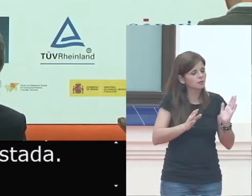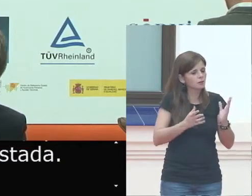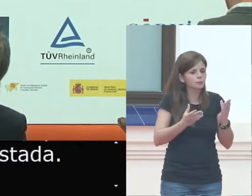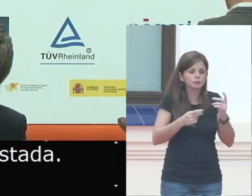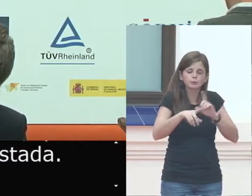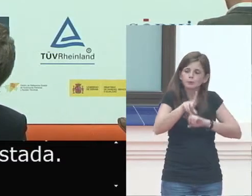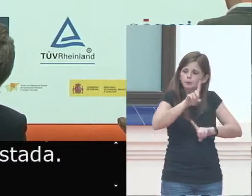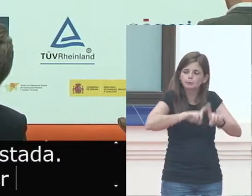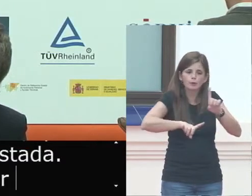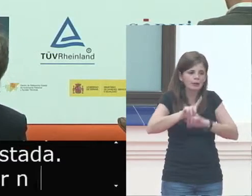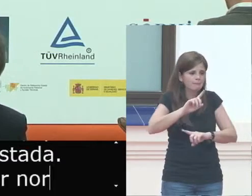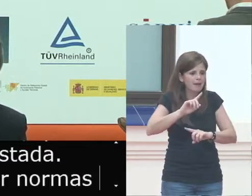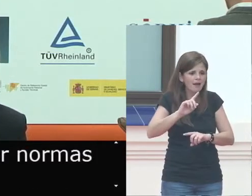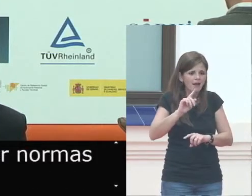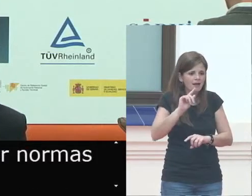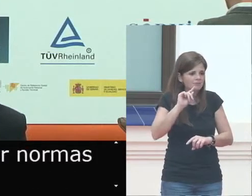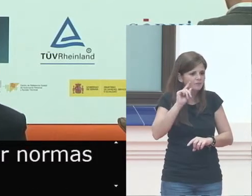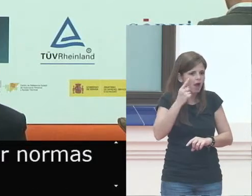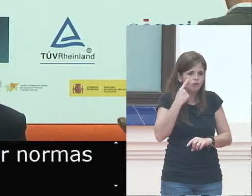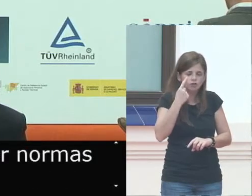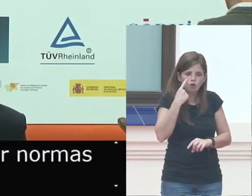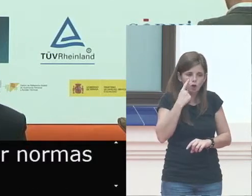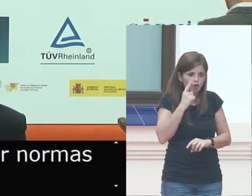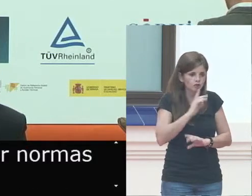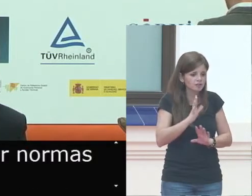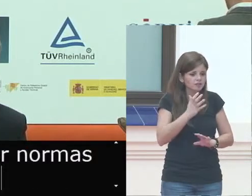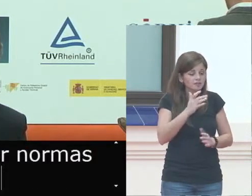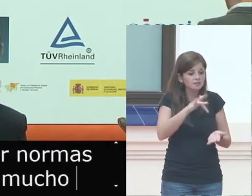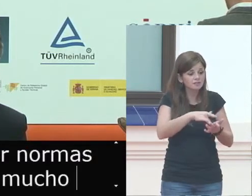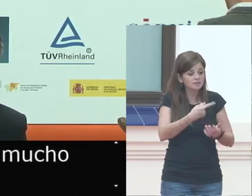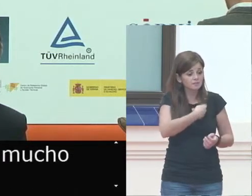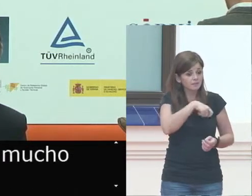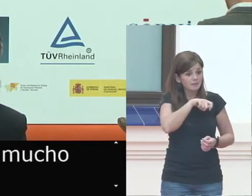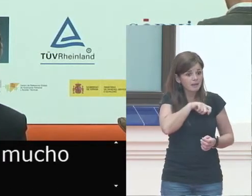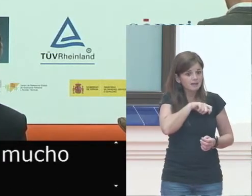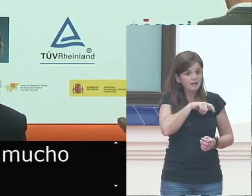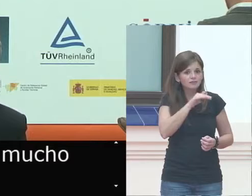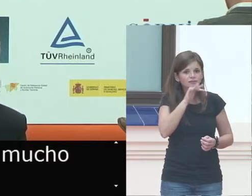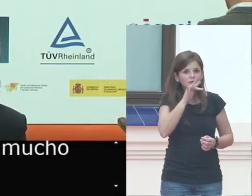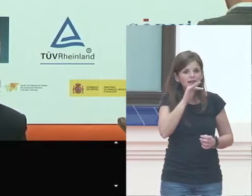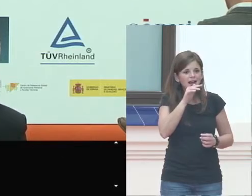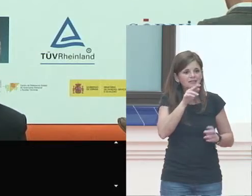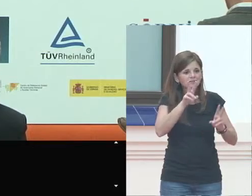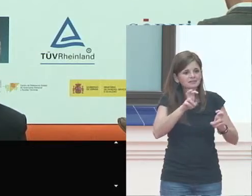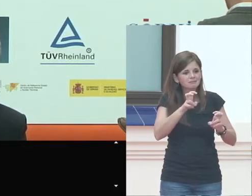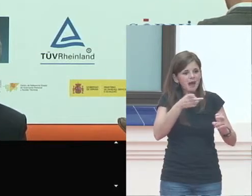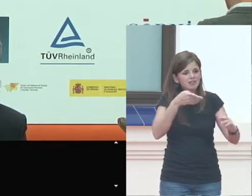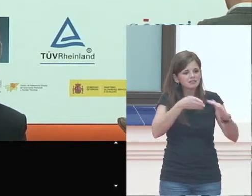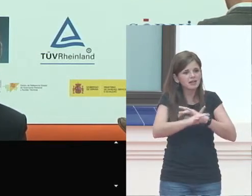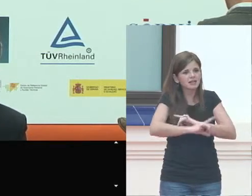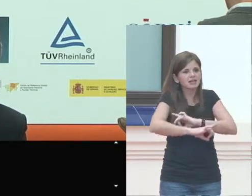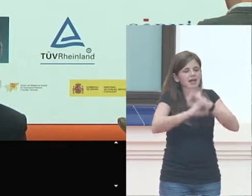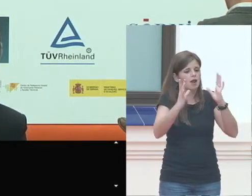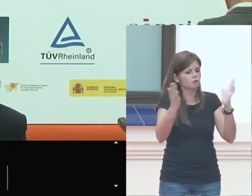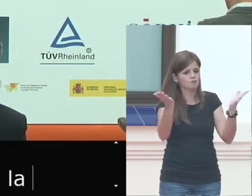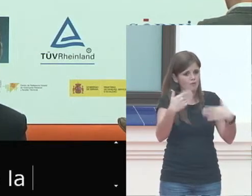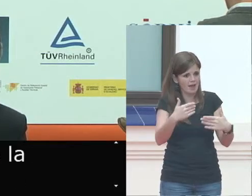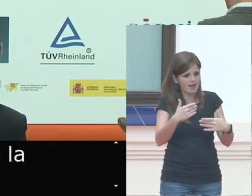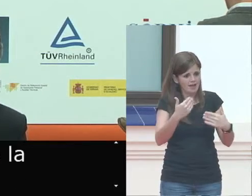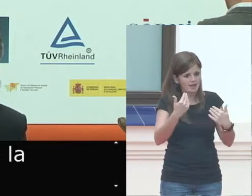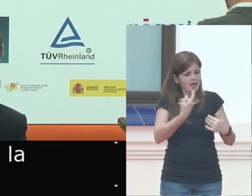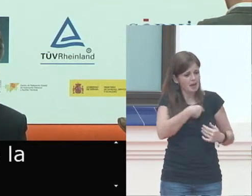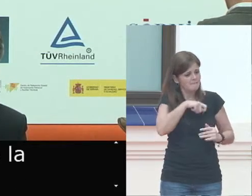con los auditores. Es decir, cuando en España todavía el tema de la accesibilidad no estaba tan claro, aunque ya había normativa